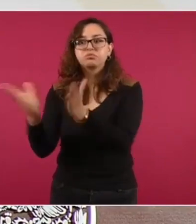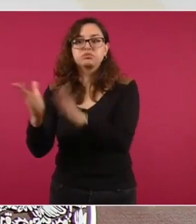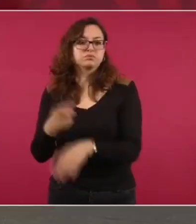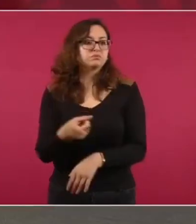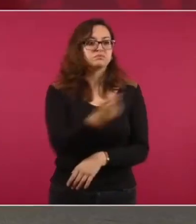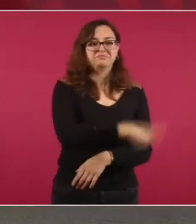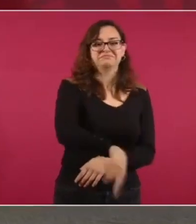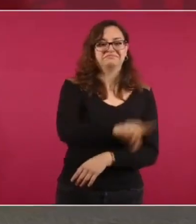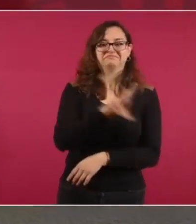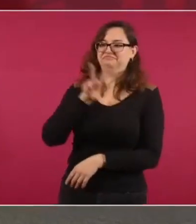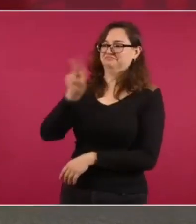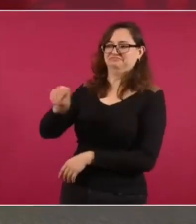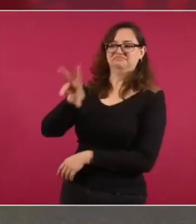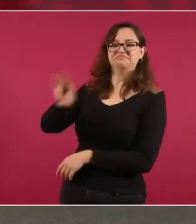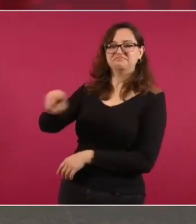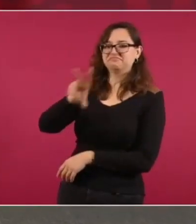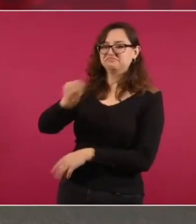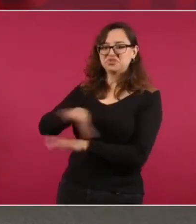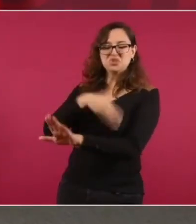para primaria.